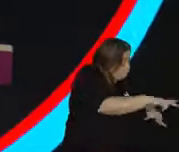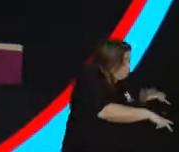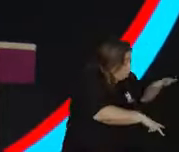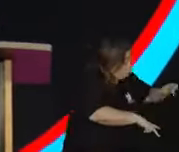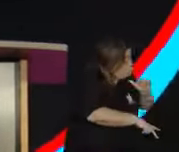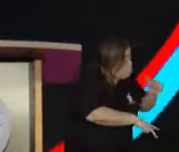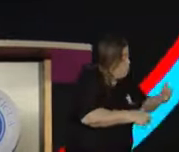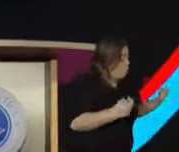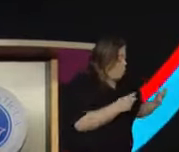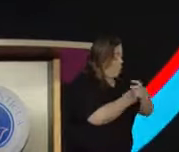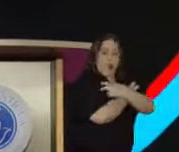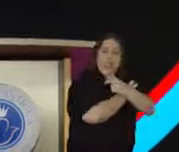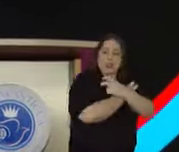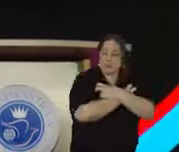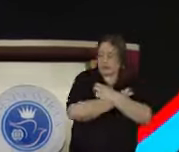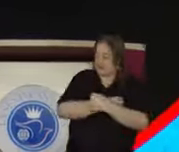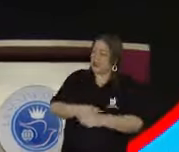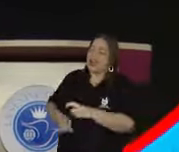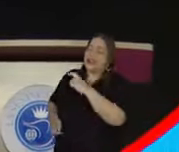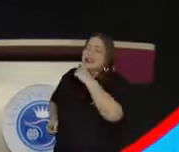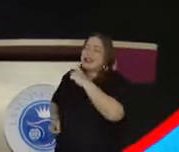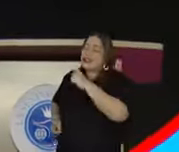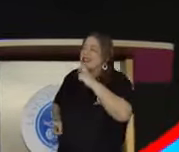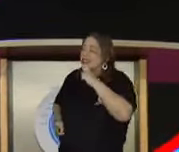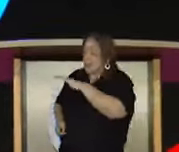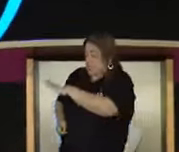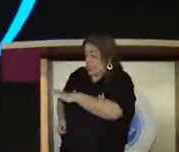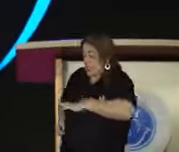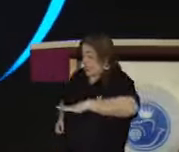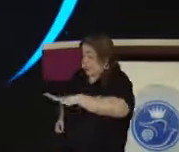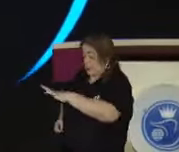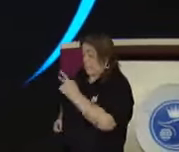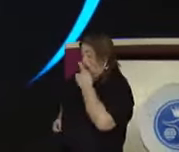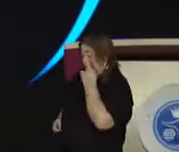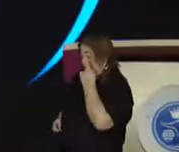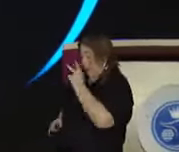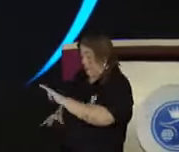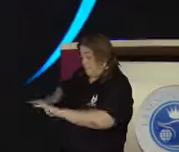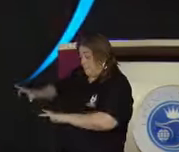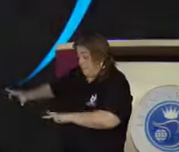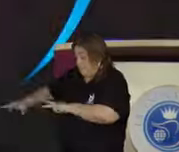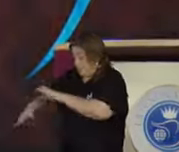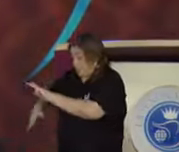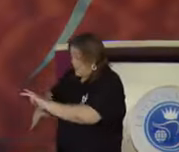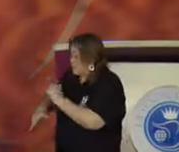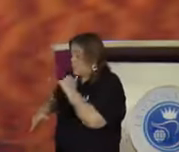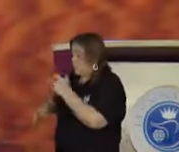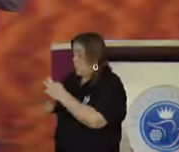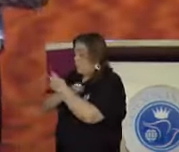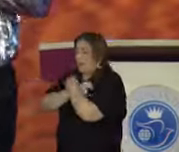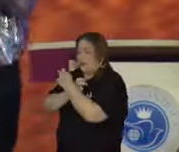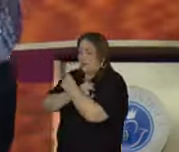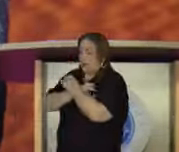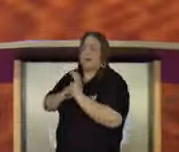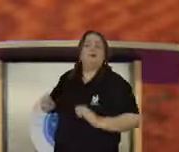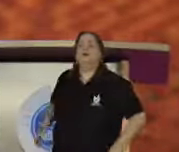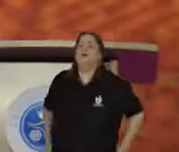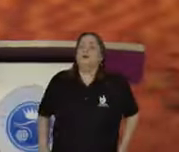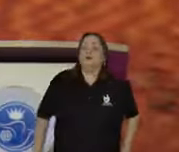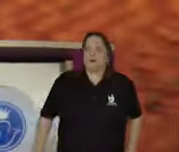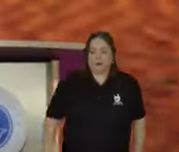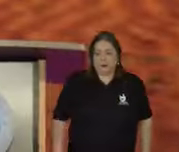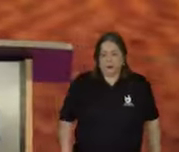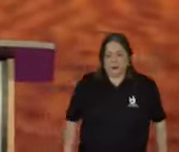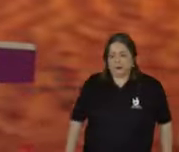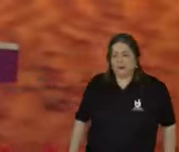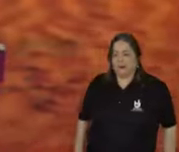Vamos, vamos, vamos, díselo una vez más, díselo al que tienes a tu alrededor. El desierto va a ver tus pisadas, pero no va a ver tus huesos. Yo no sé si hay